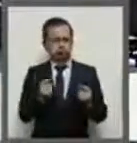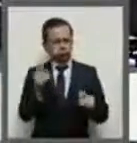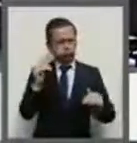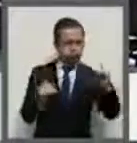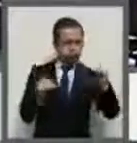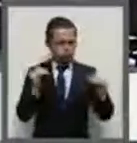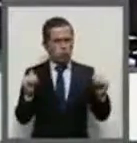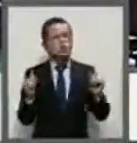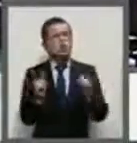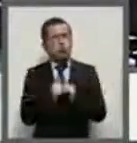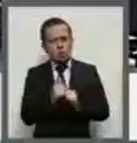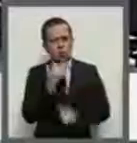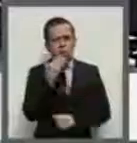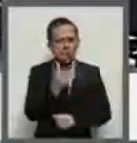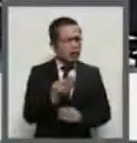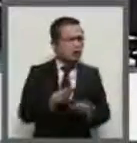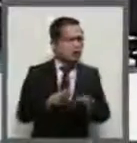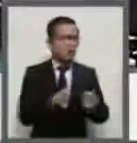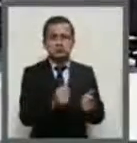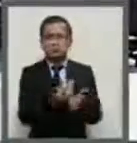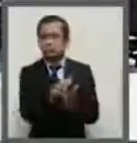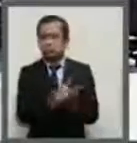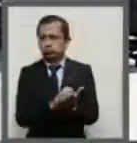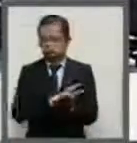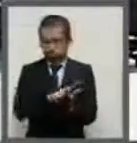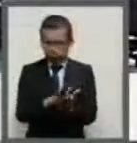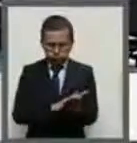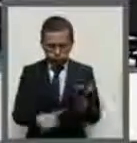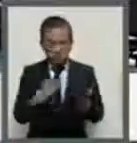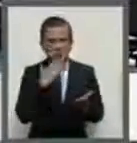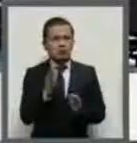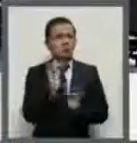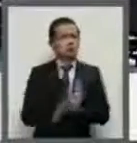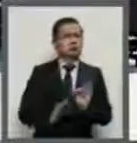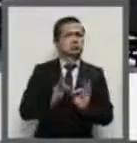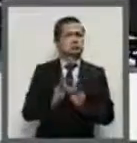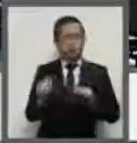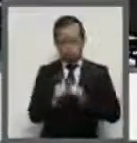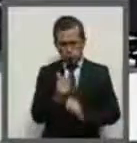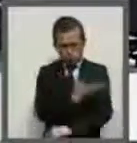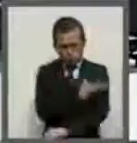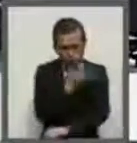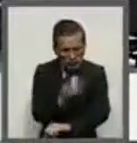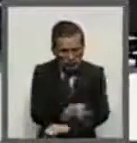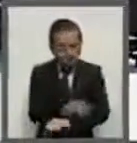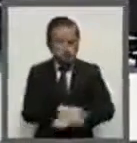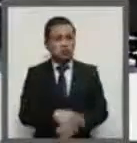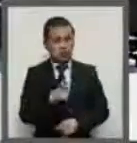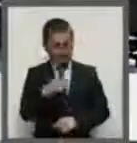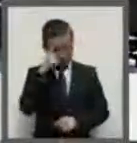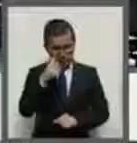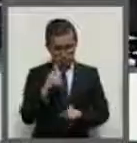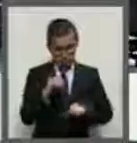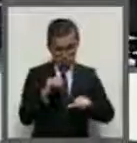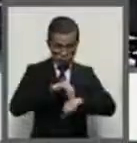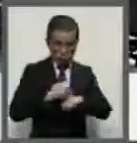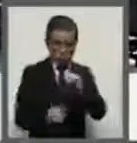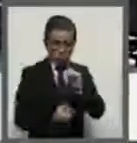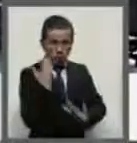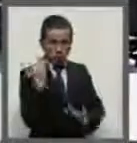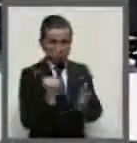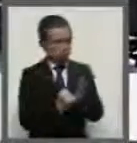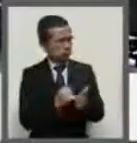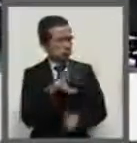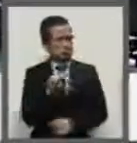base en un gasto austero, eficiente y honesto que no requiere crear nuevos impuestos ni incrementar